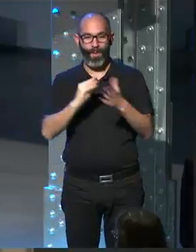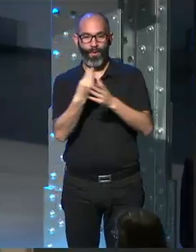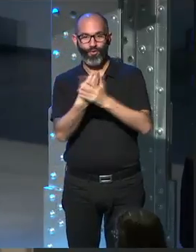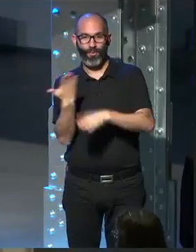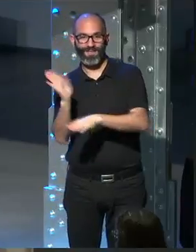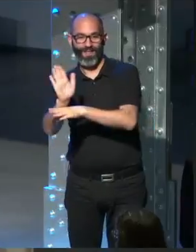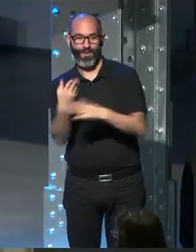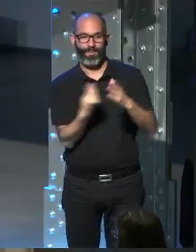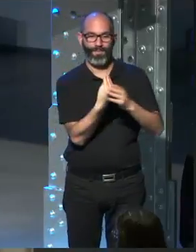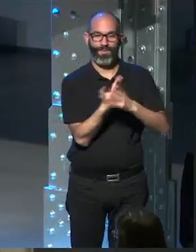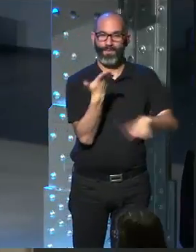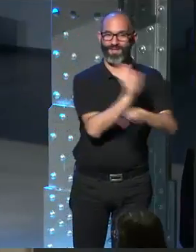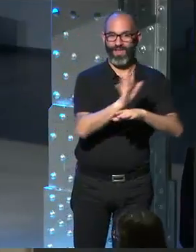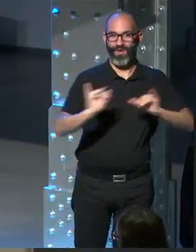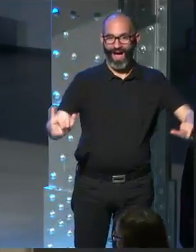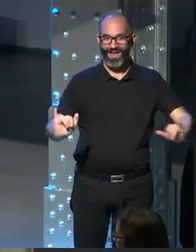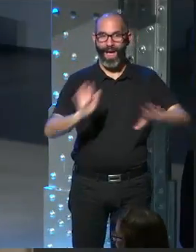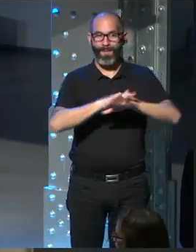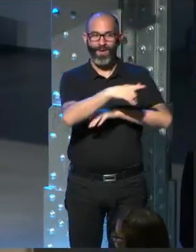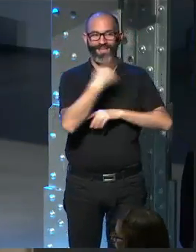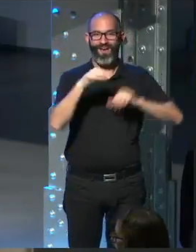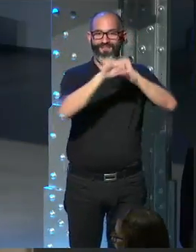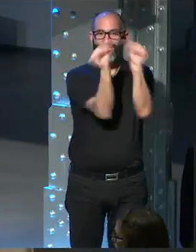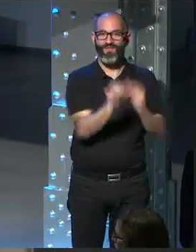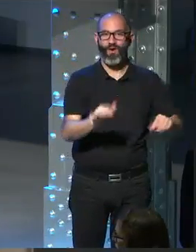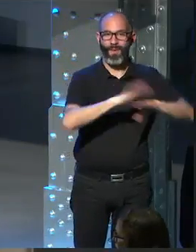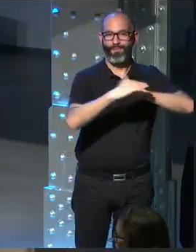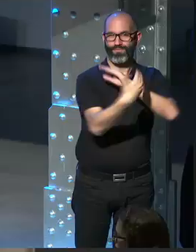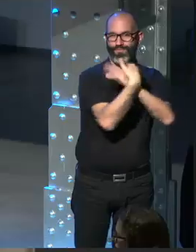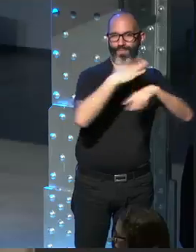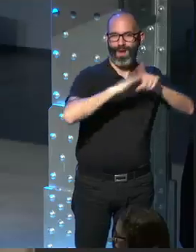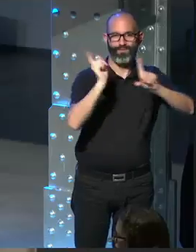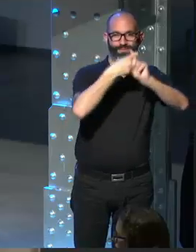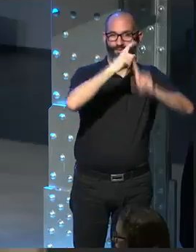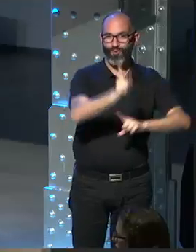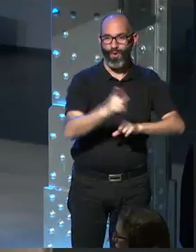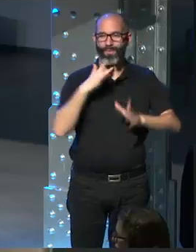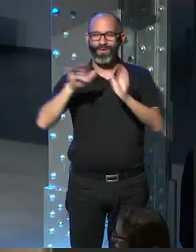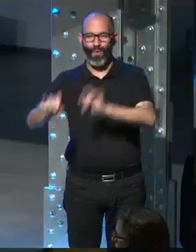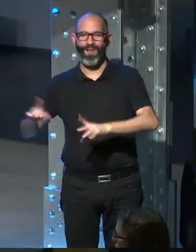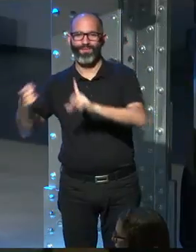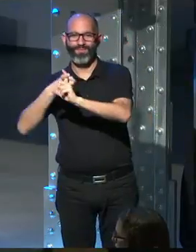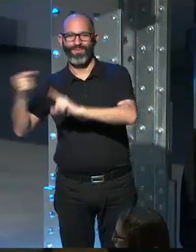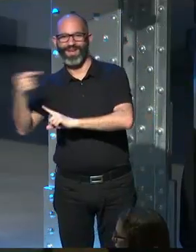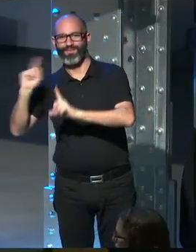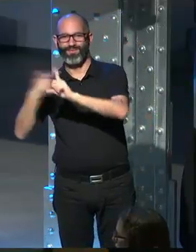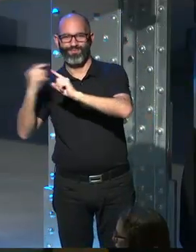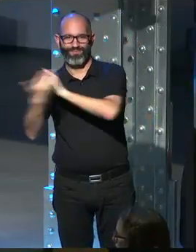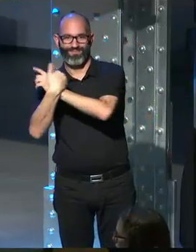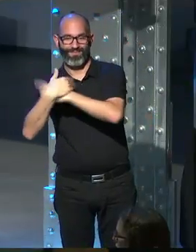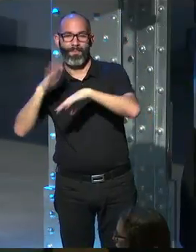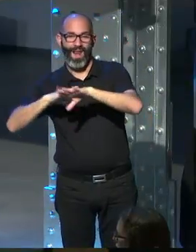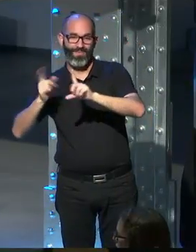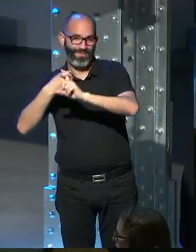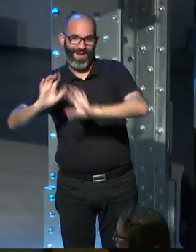le está presentando hace que nos centremos más en unos aspectos que en otros. Los que les